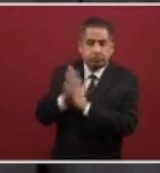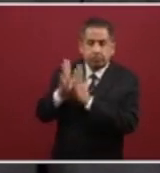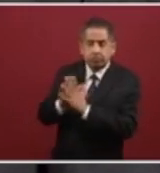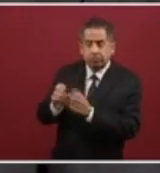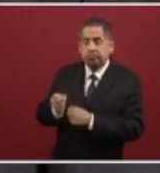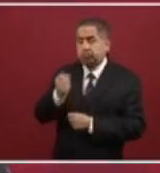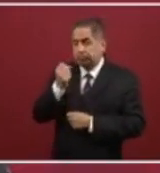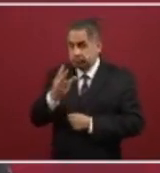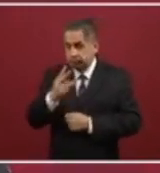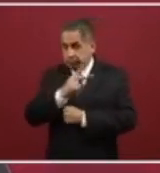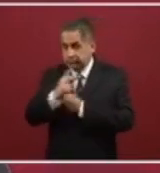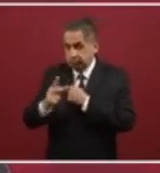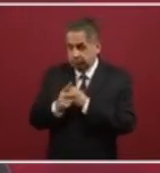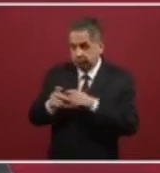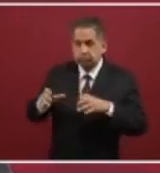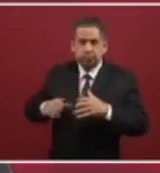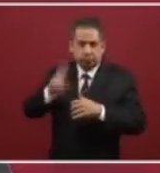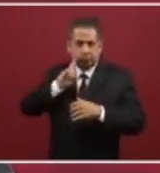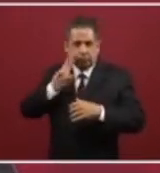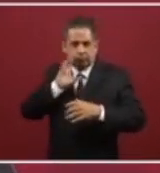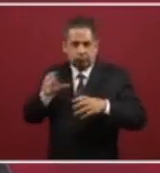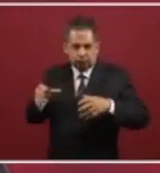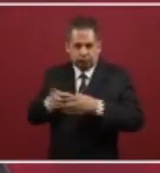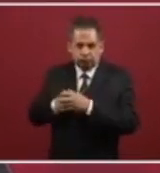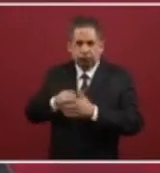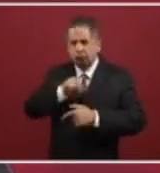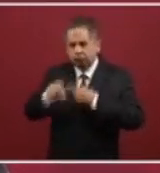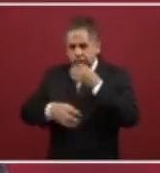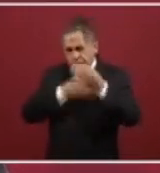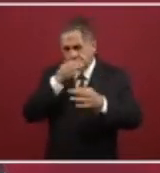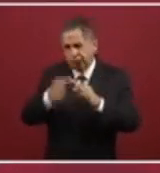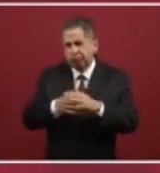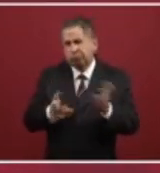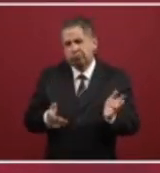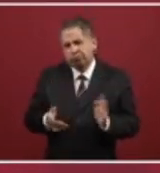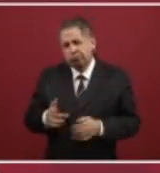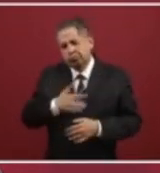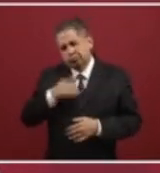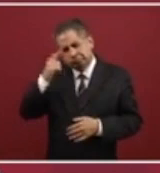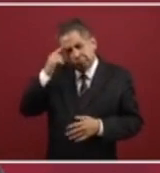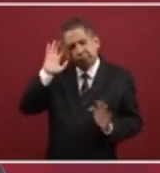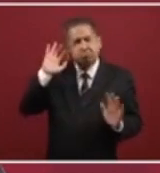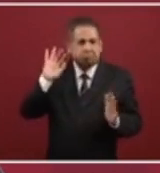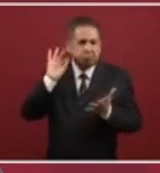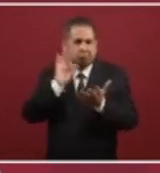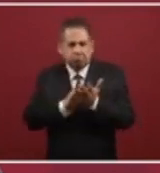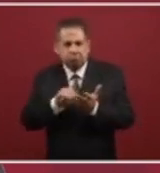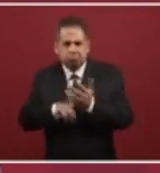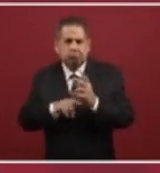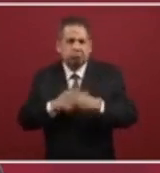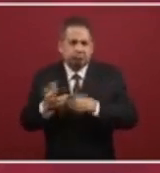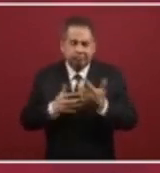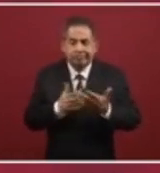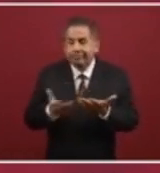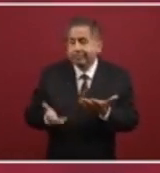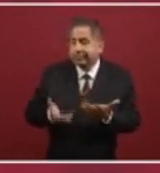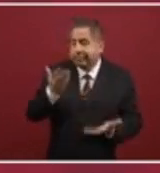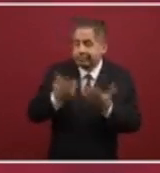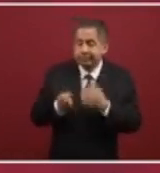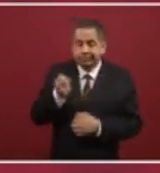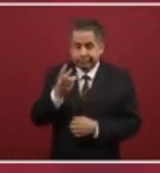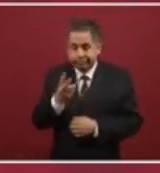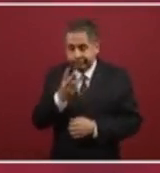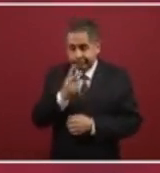tres países y trataré de lograrlo y se los informo. Pero por supuesto que sí lo tenemos como un punto a desarrollar, pero depende de los tres